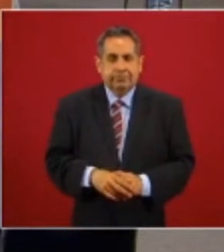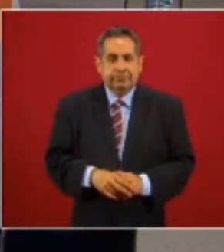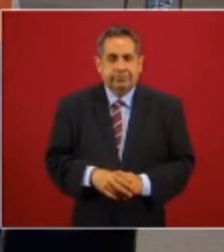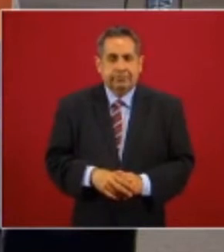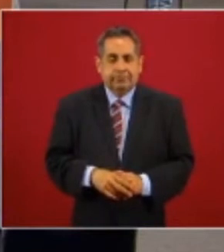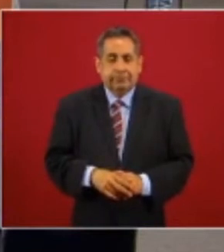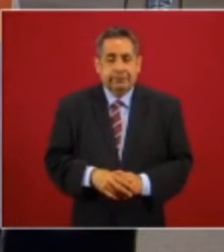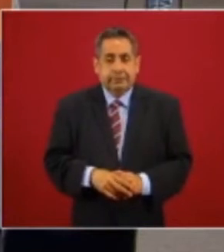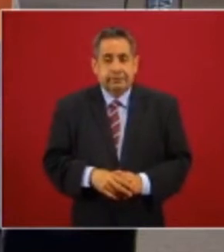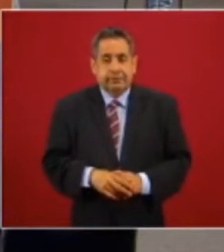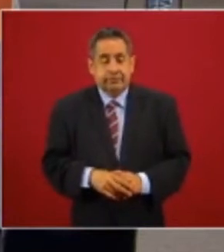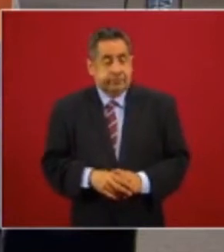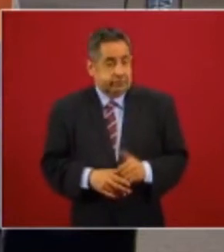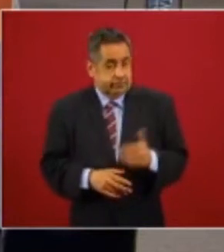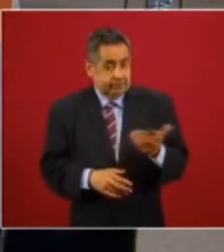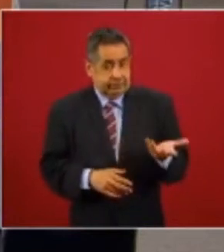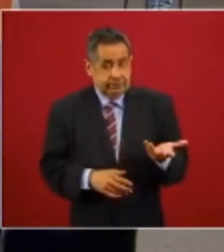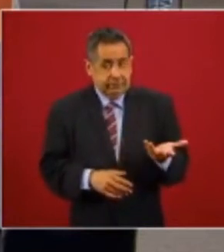Ahí